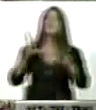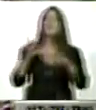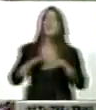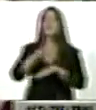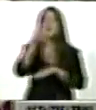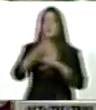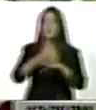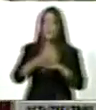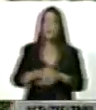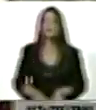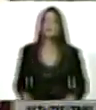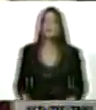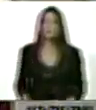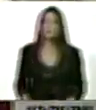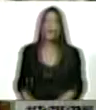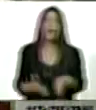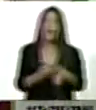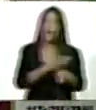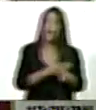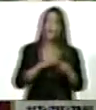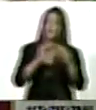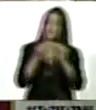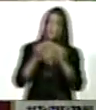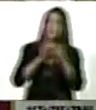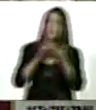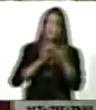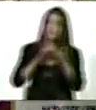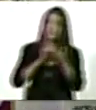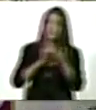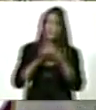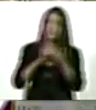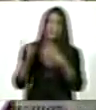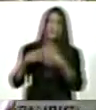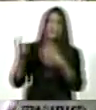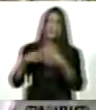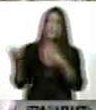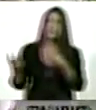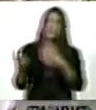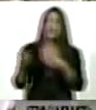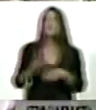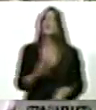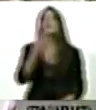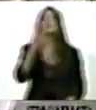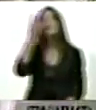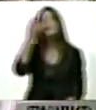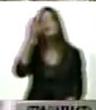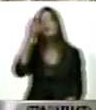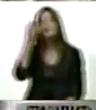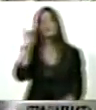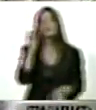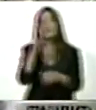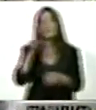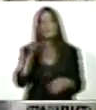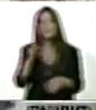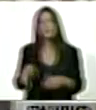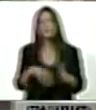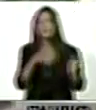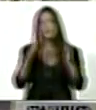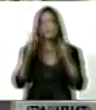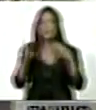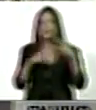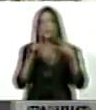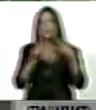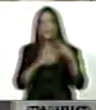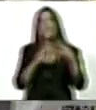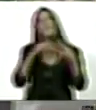directiva, antes de que se revirtiera el hecho de la desincorporación definitiva de los candidatos de Amazonas. En tercer